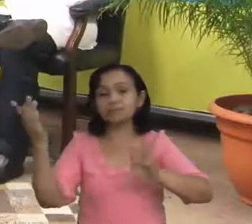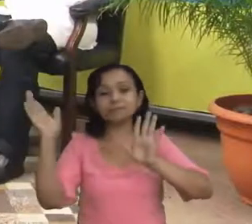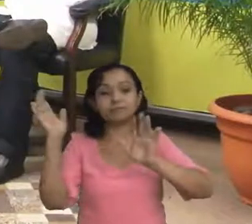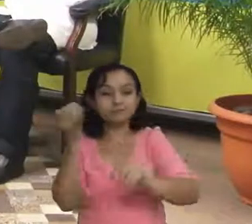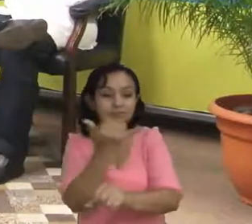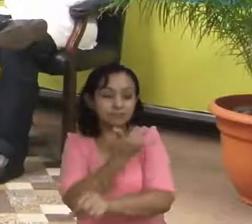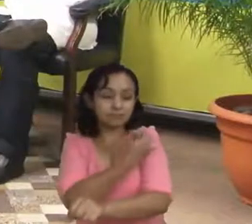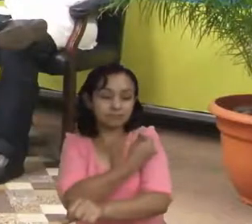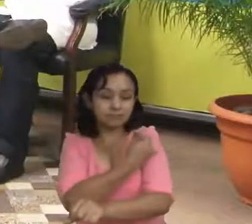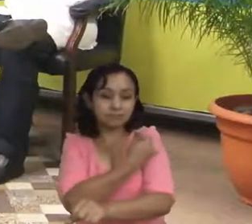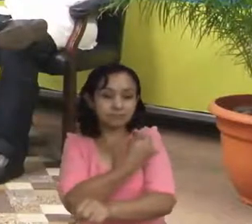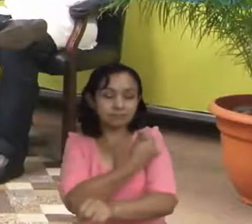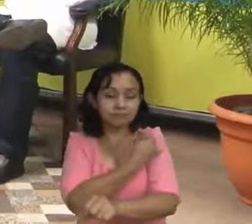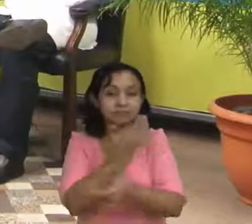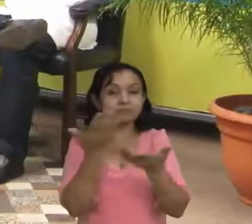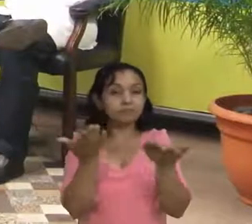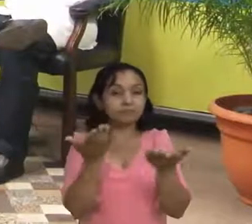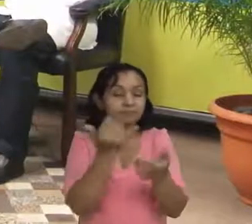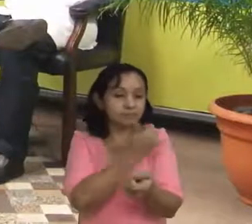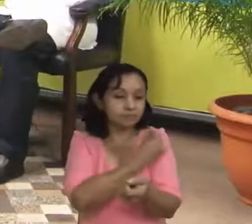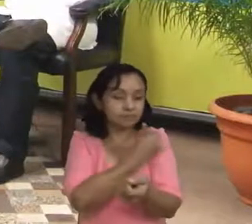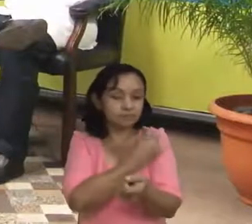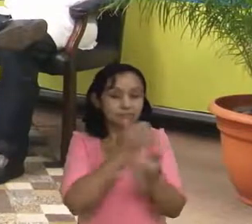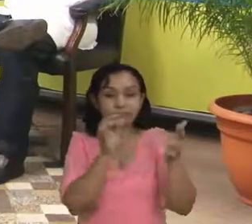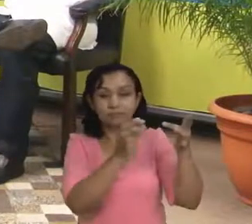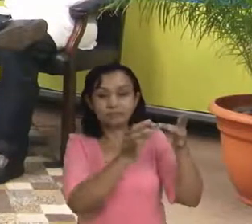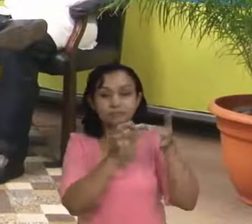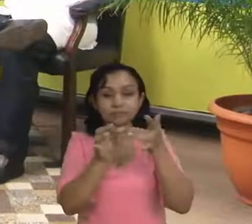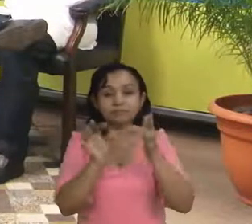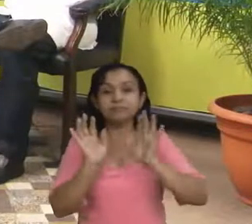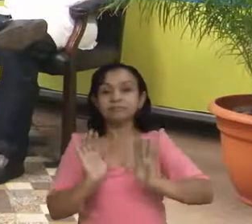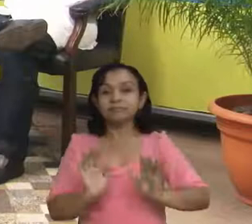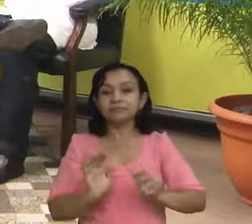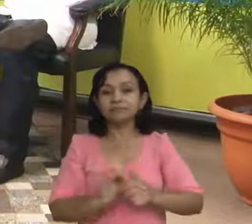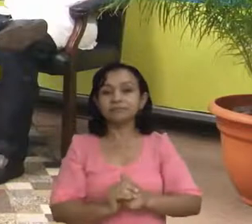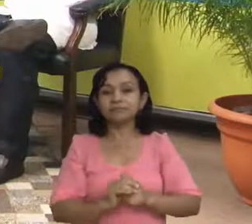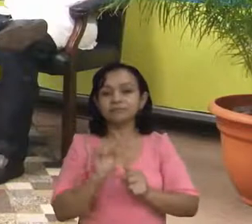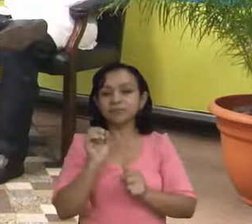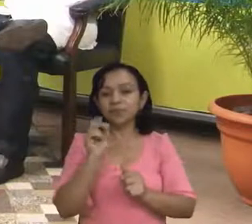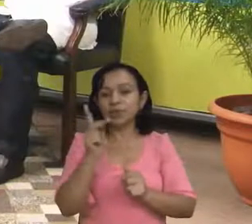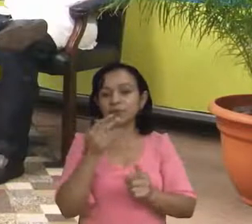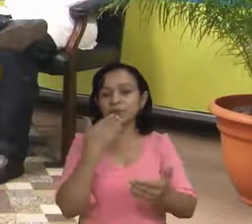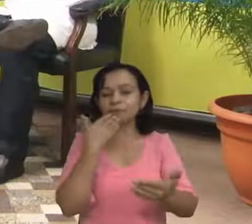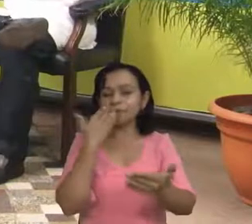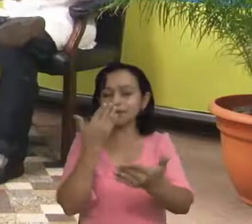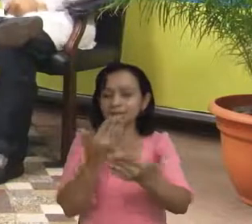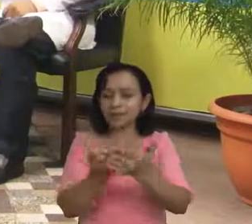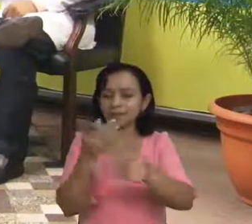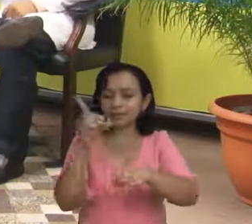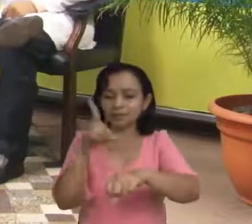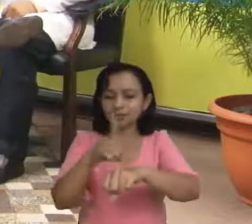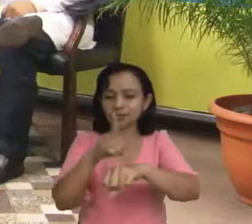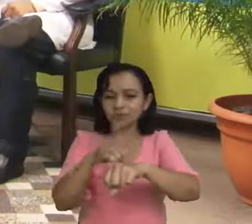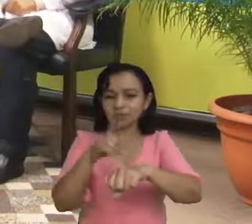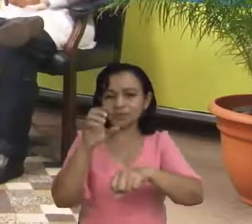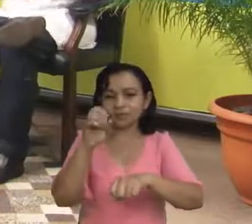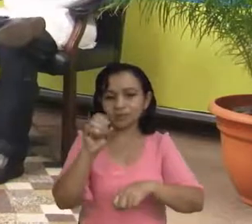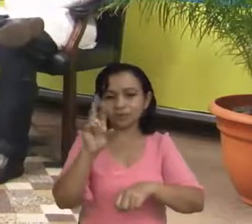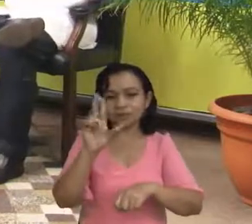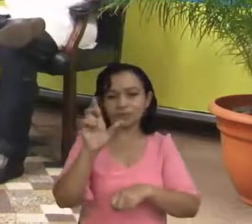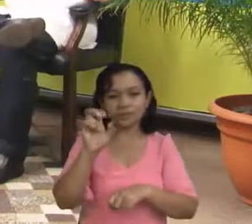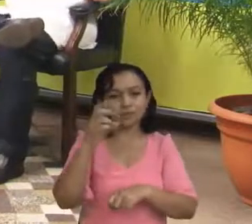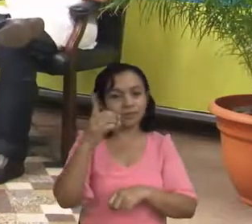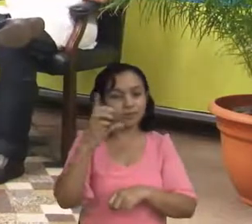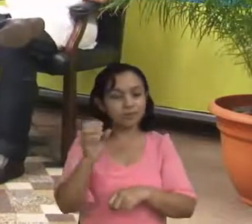saben que van a ser enviados a una unidad de mayor resolución. Ok. Le agradecemos al doctor Orlando Luquez, urólogo